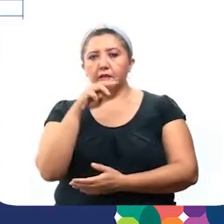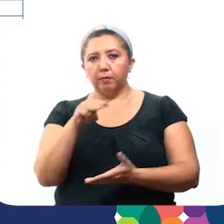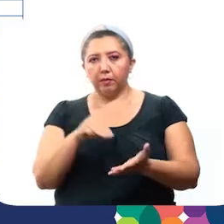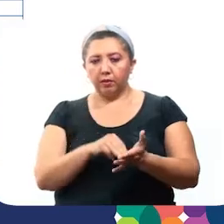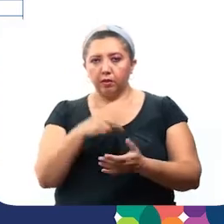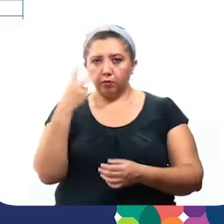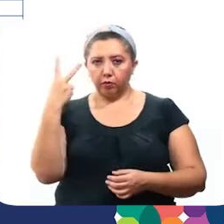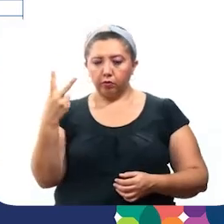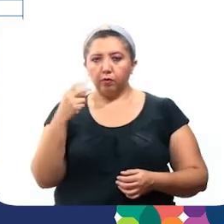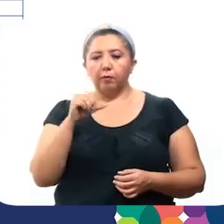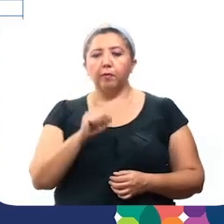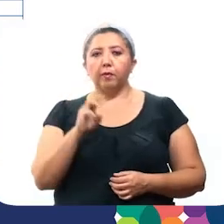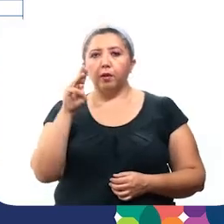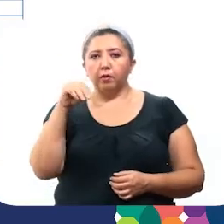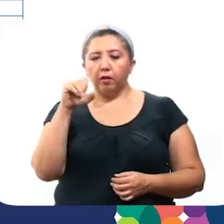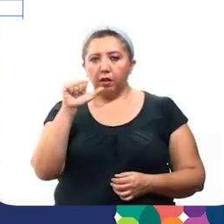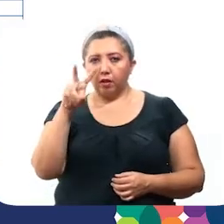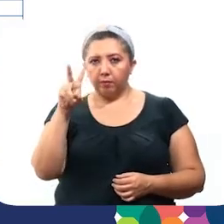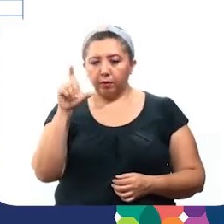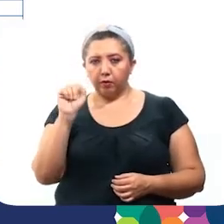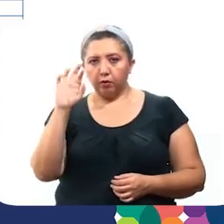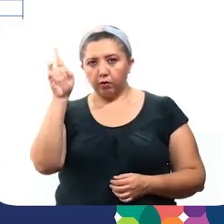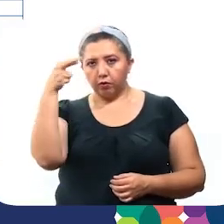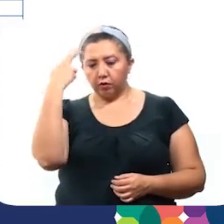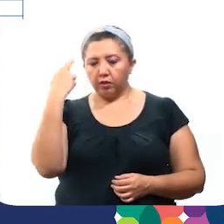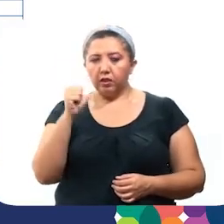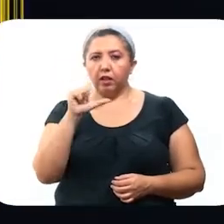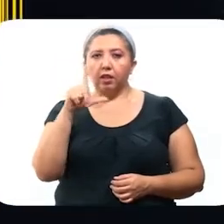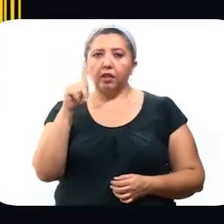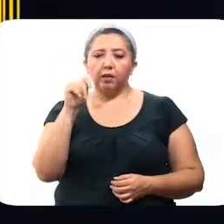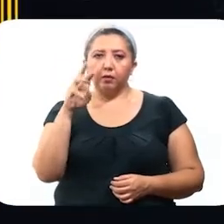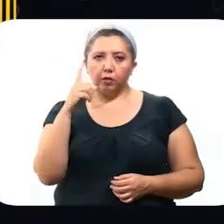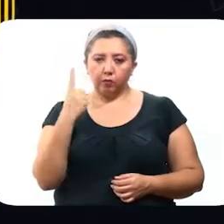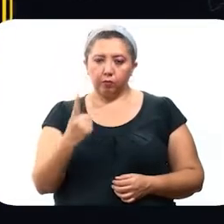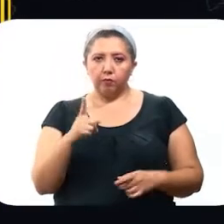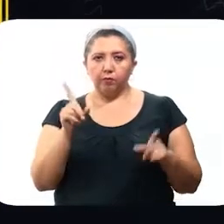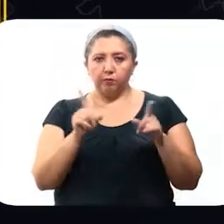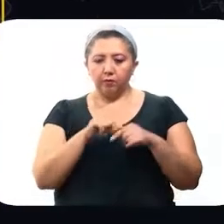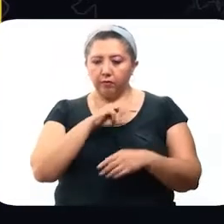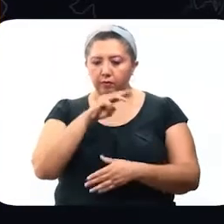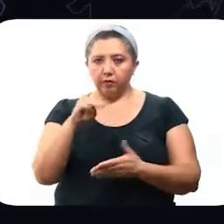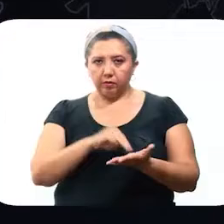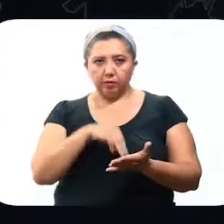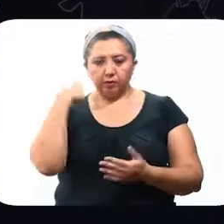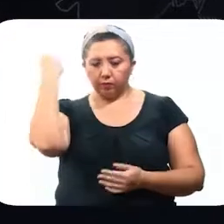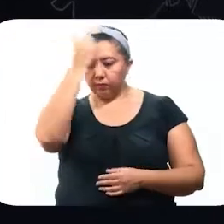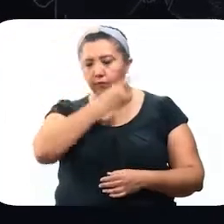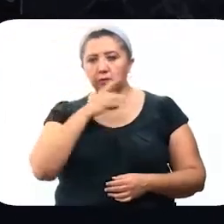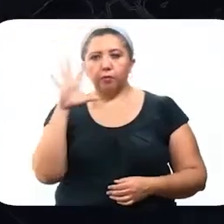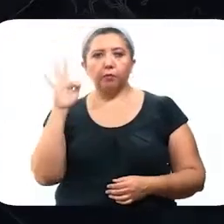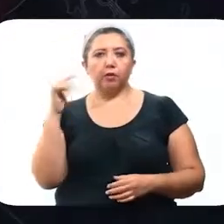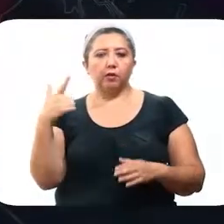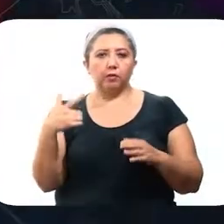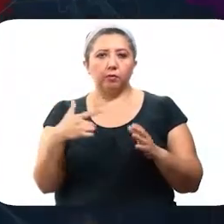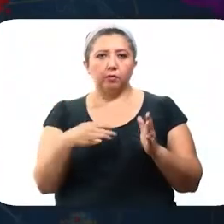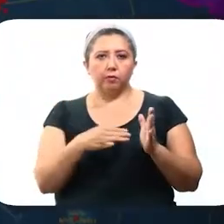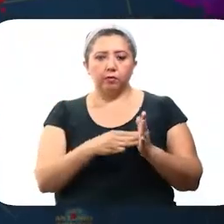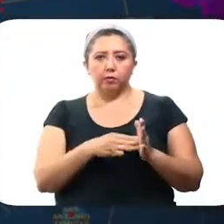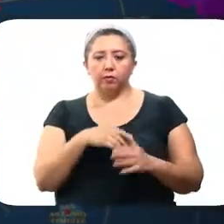2. Manuel Ávila Camacho, Los Reyes y Altabrisa, 1. Específicamente en Mérida se han diagnosticado